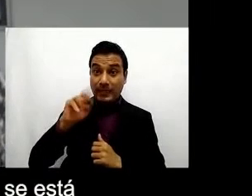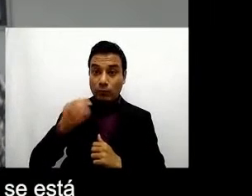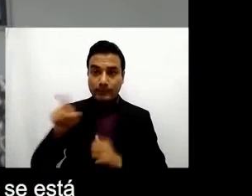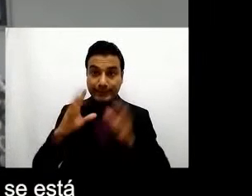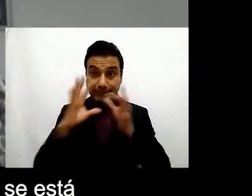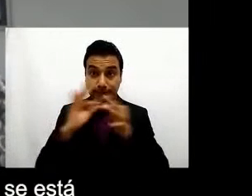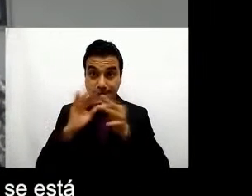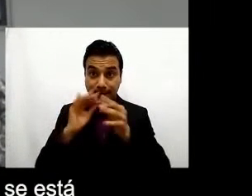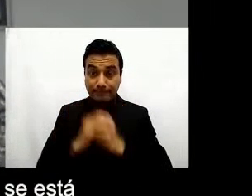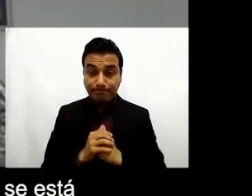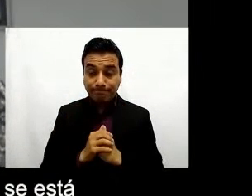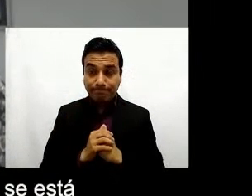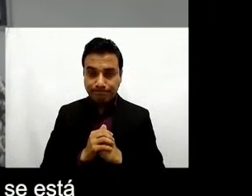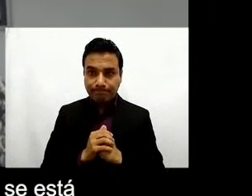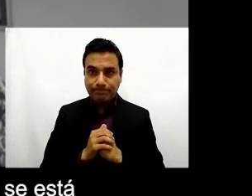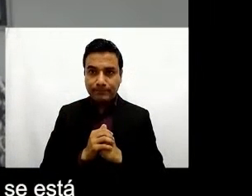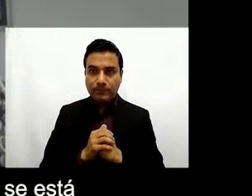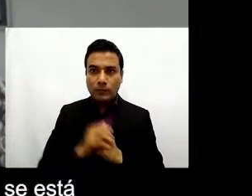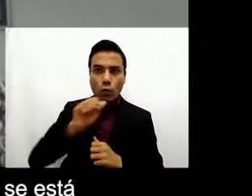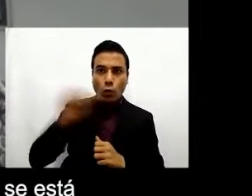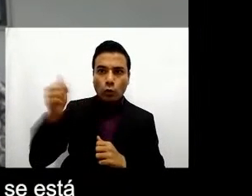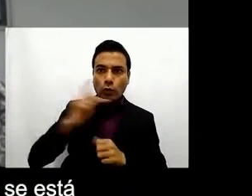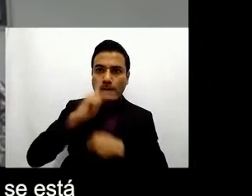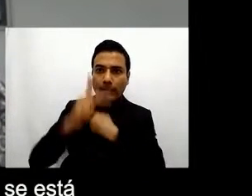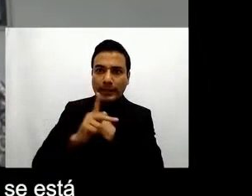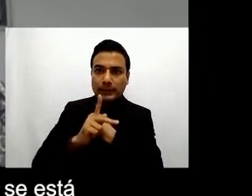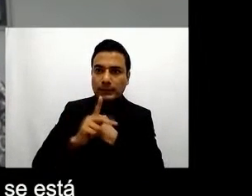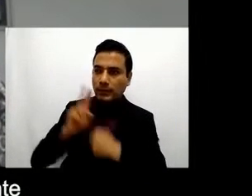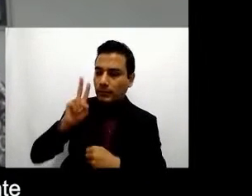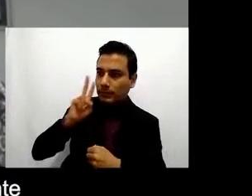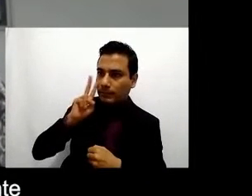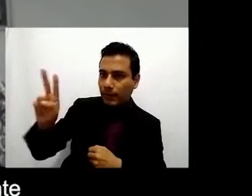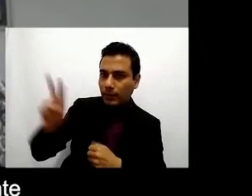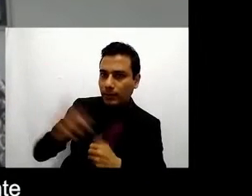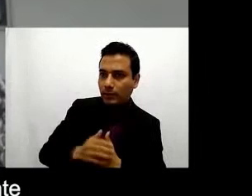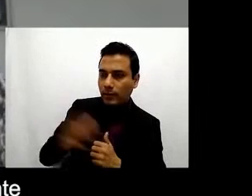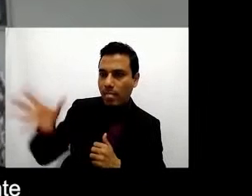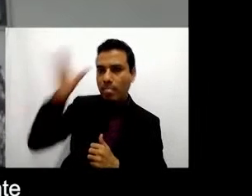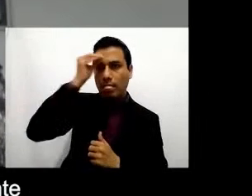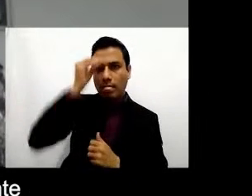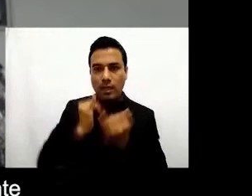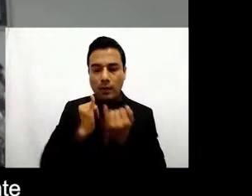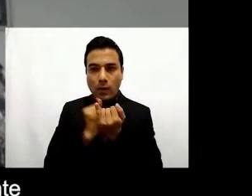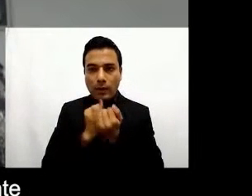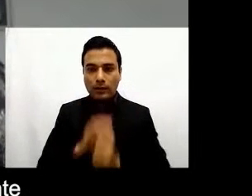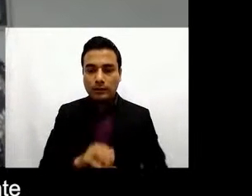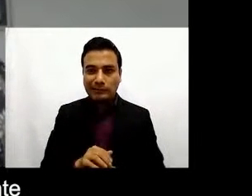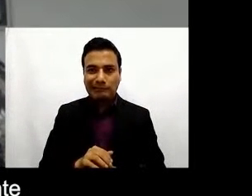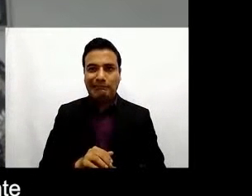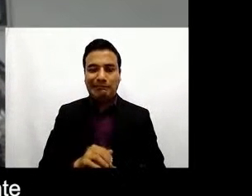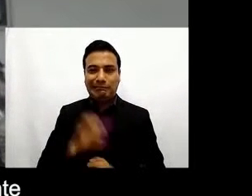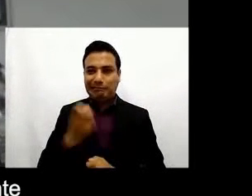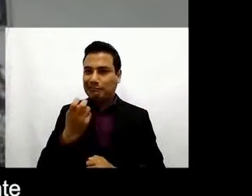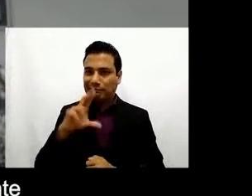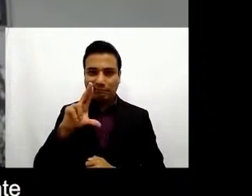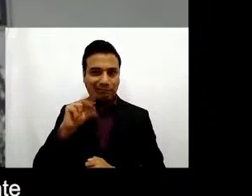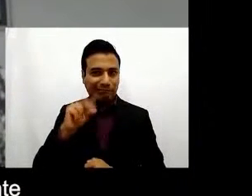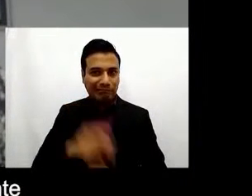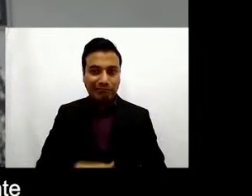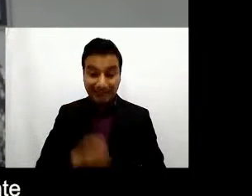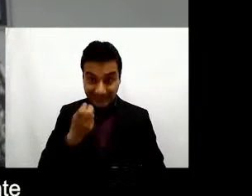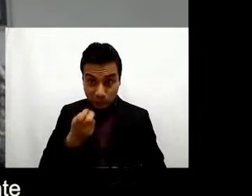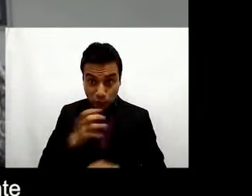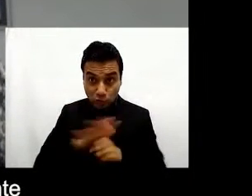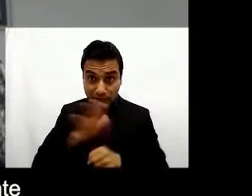ver qué se está haciendo en otros países y copiar un esquema y una definición que a lo mejor no es suficiente para